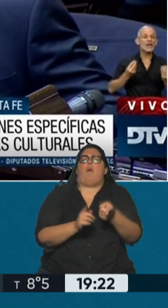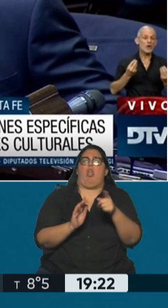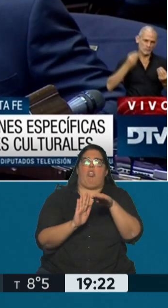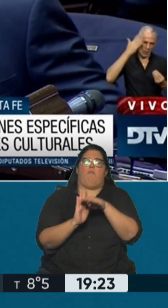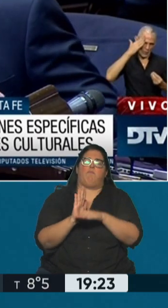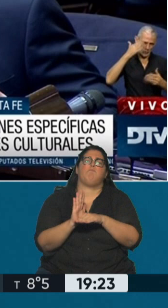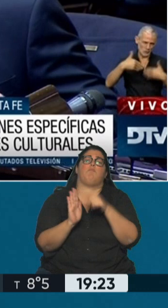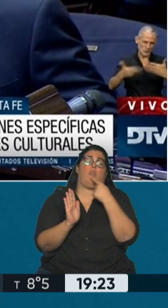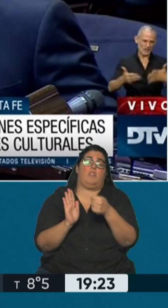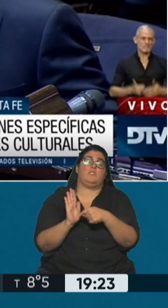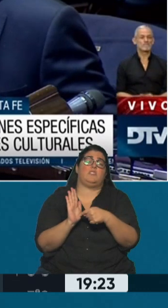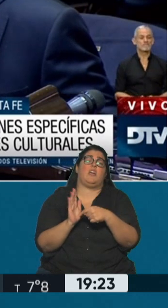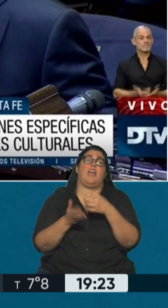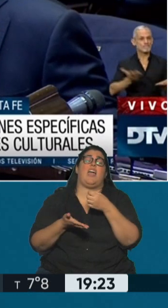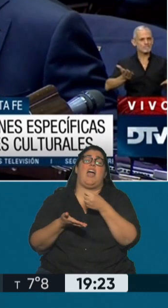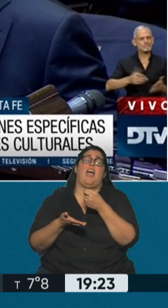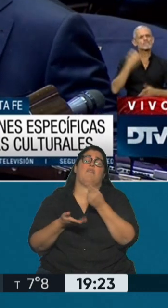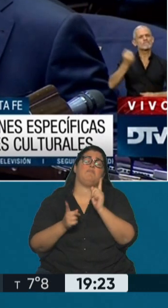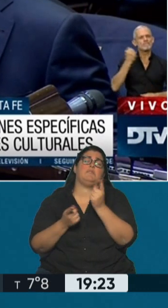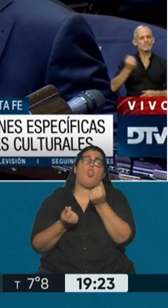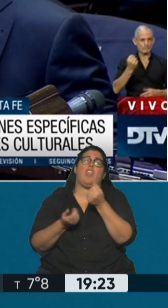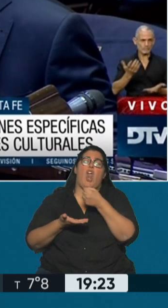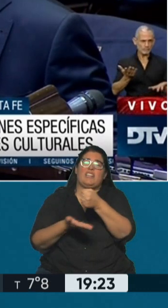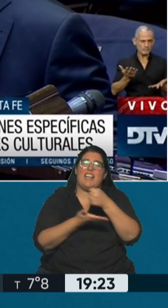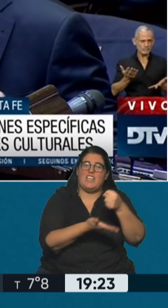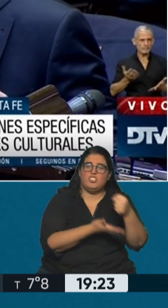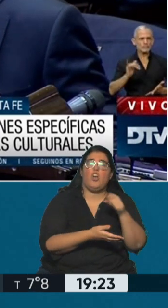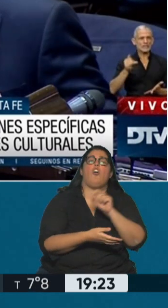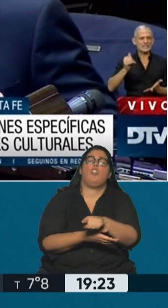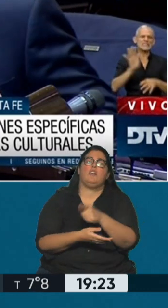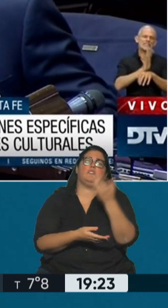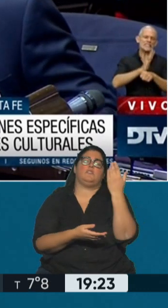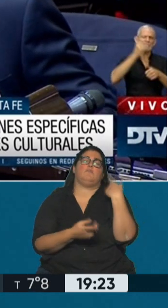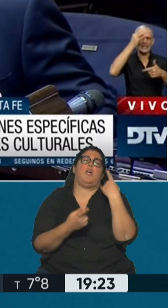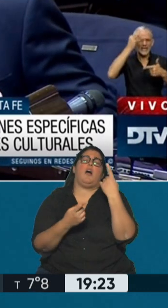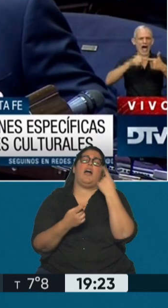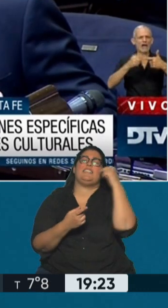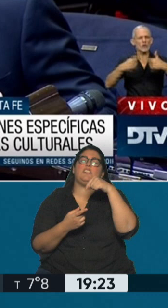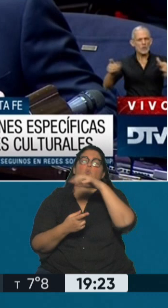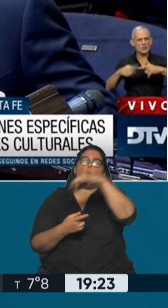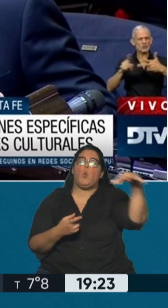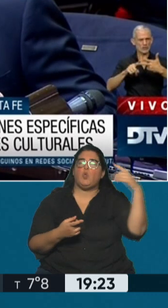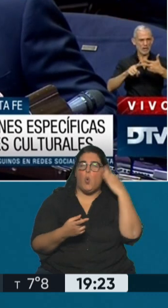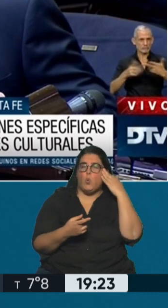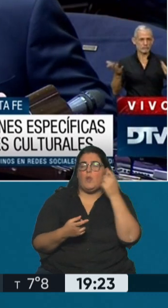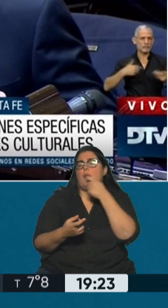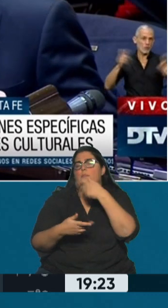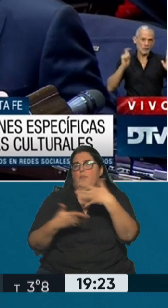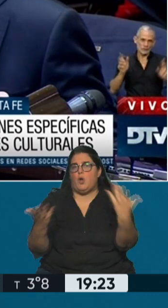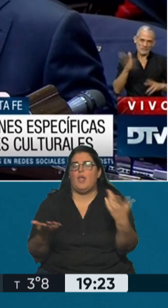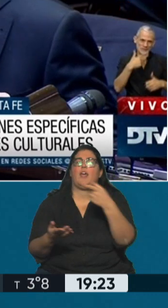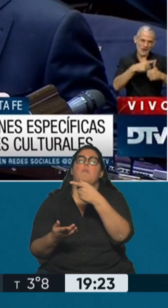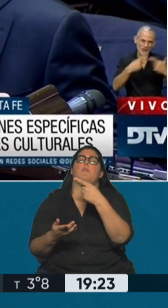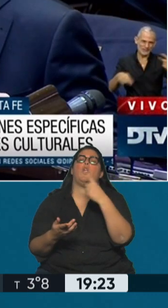finalmente que esas asignaturas, ese dinero que se entregaba a los diferentes institutos culturales, como por ejemplo